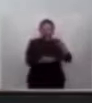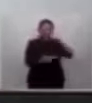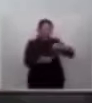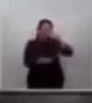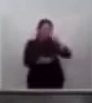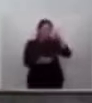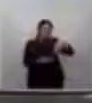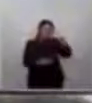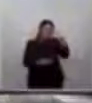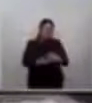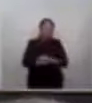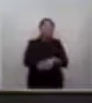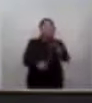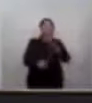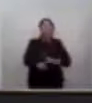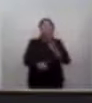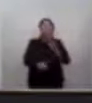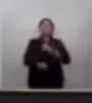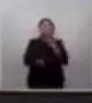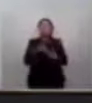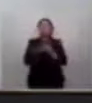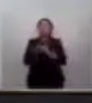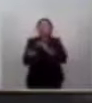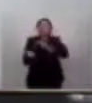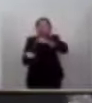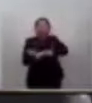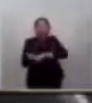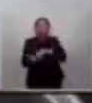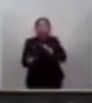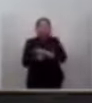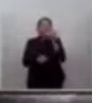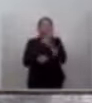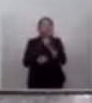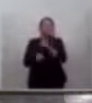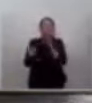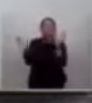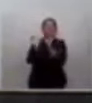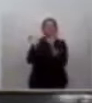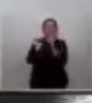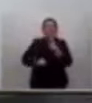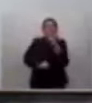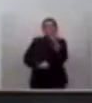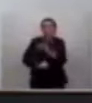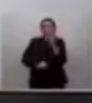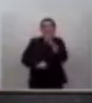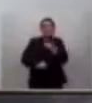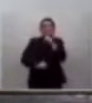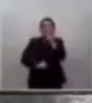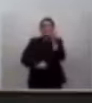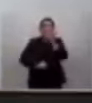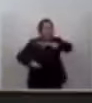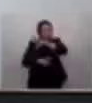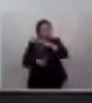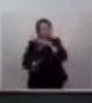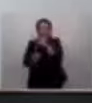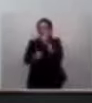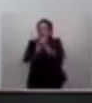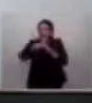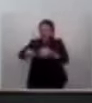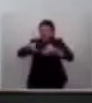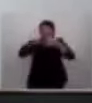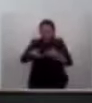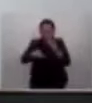qué cuando lo cuando lo impugnan piden que haya elementos para poder hacer el reconteo la sala dice que no entra bien en tiempo y forma y que no está